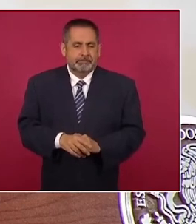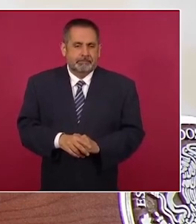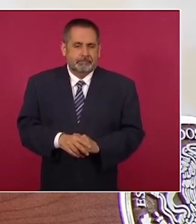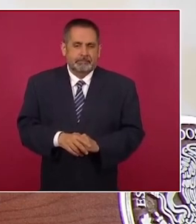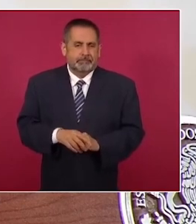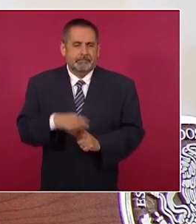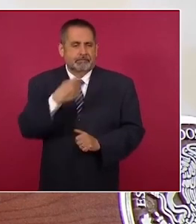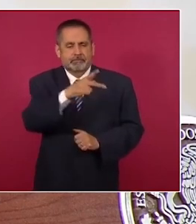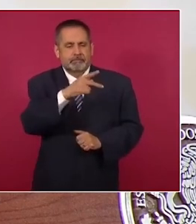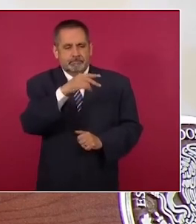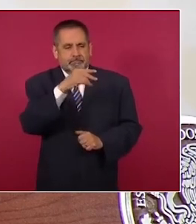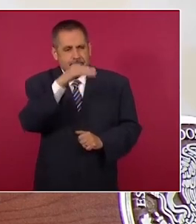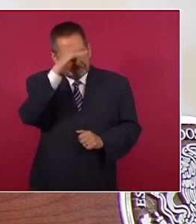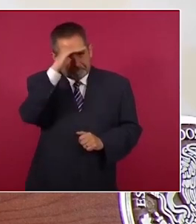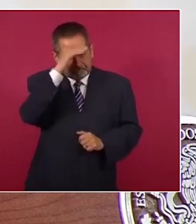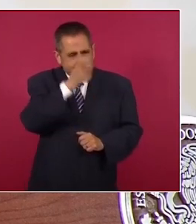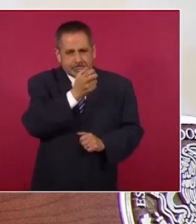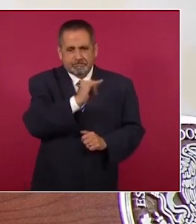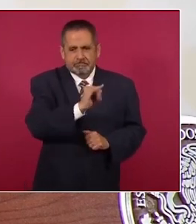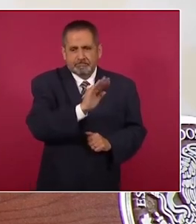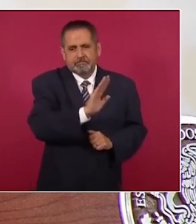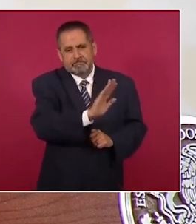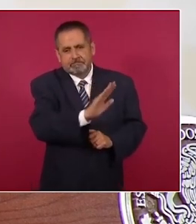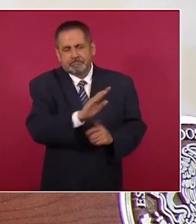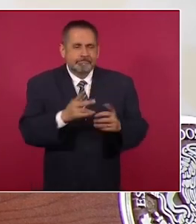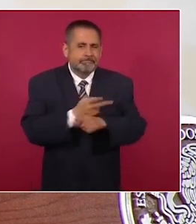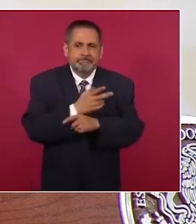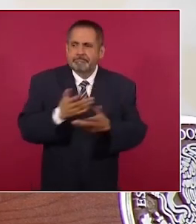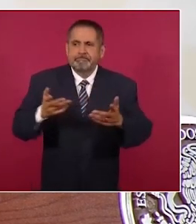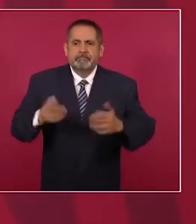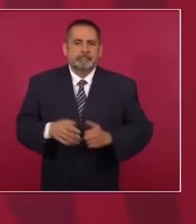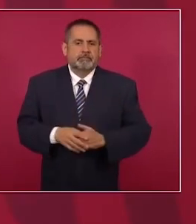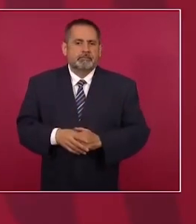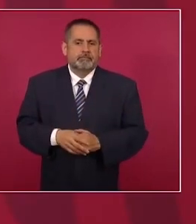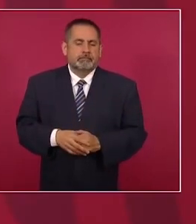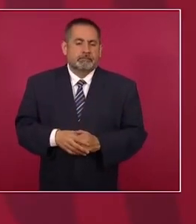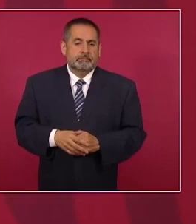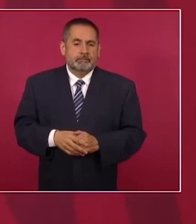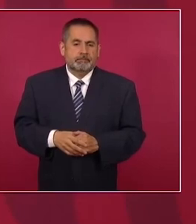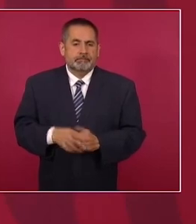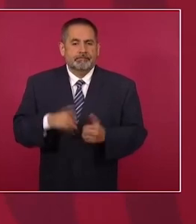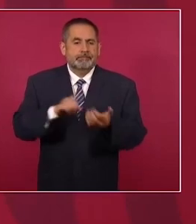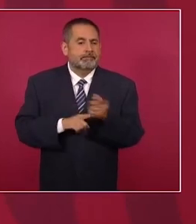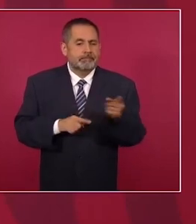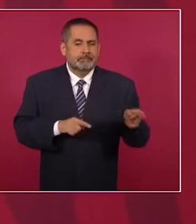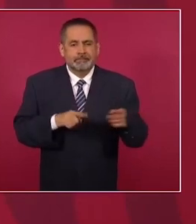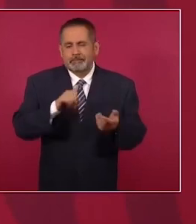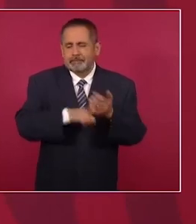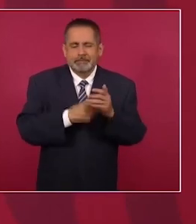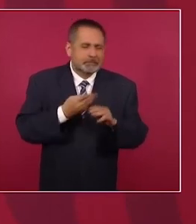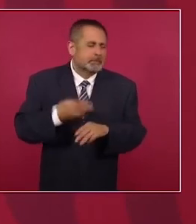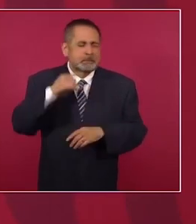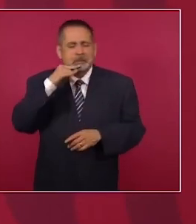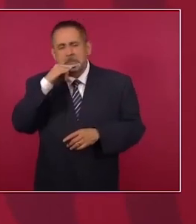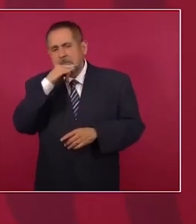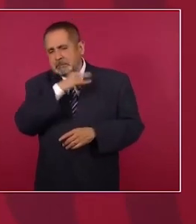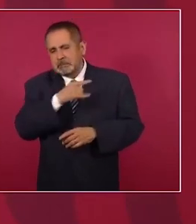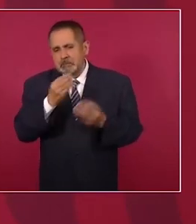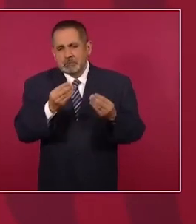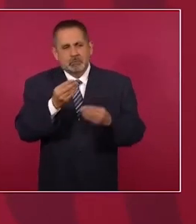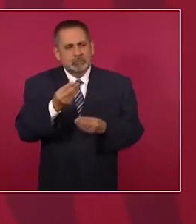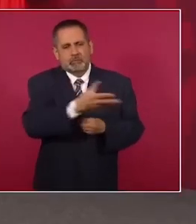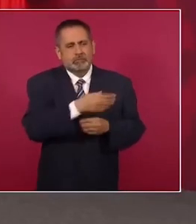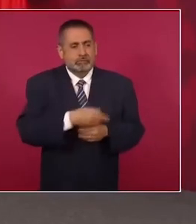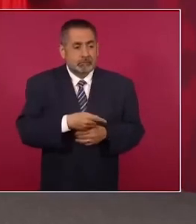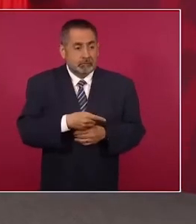Es una forma de pensar y de actuar. Lo que pasa es que siempre hay mucha hipocresía, pero tampoco